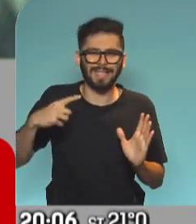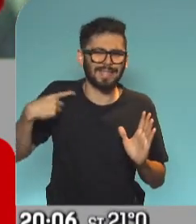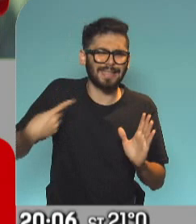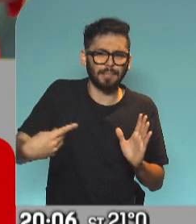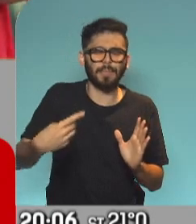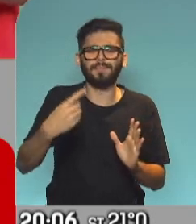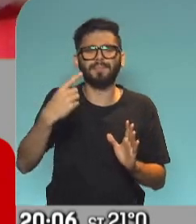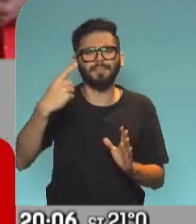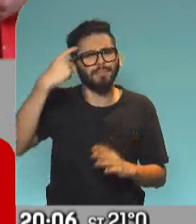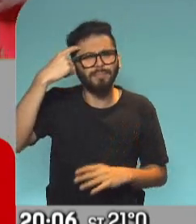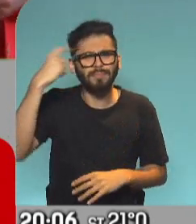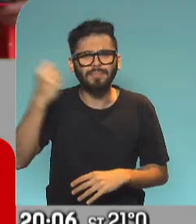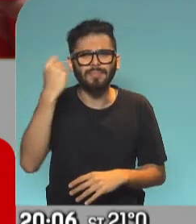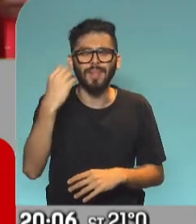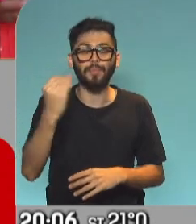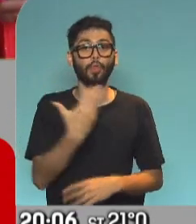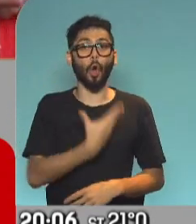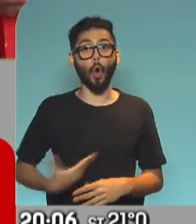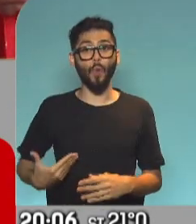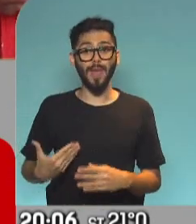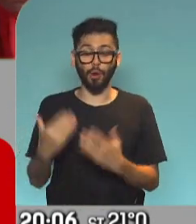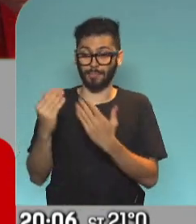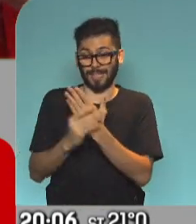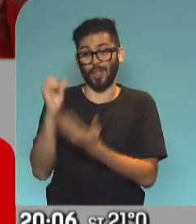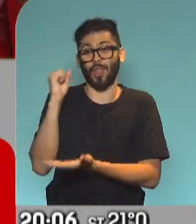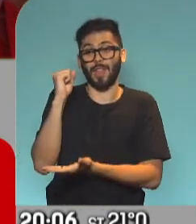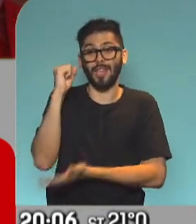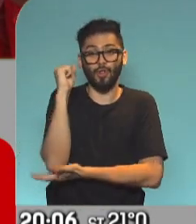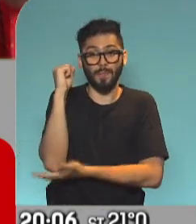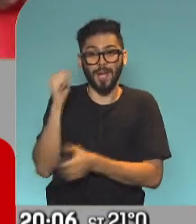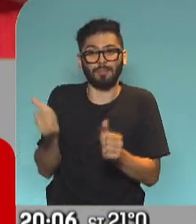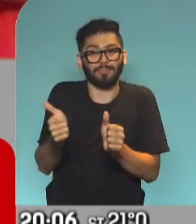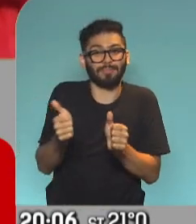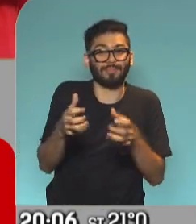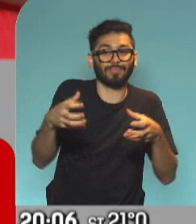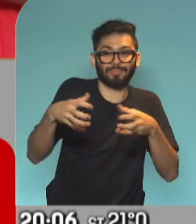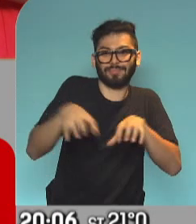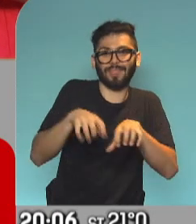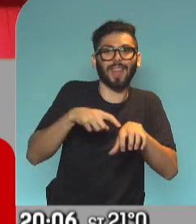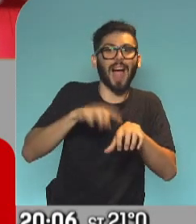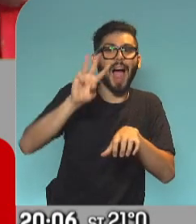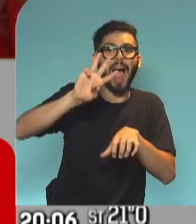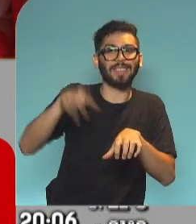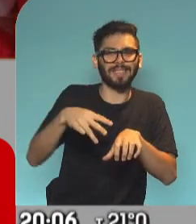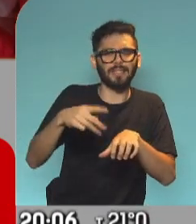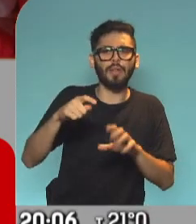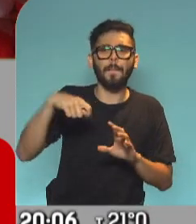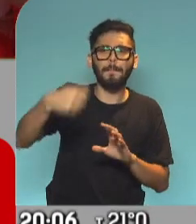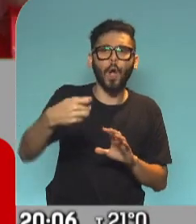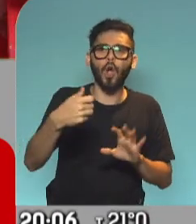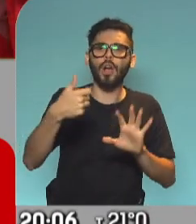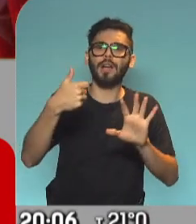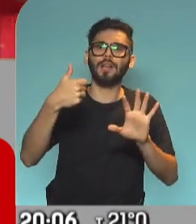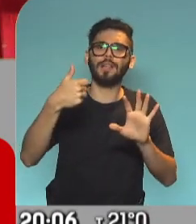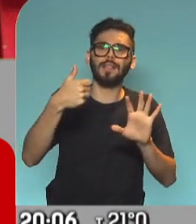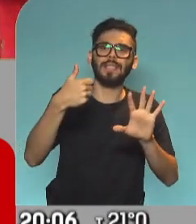cuenta esto? Primero, que lo que propone el gobierno desde el Ministerio de Economía junto con ANSES es hacer pagos semestrales. Uno en marzo,